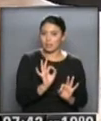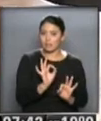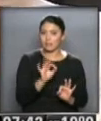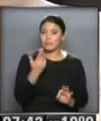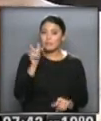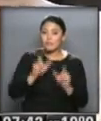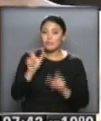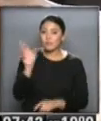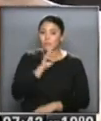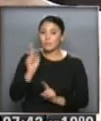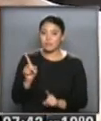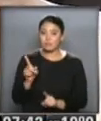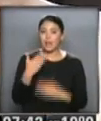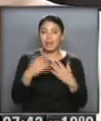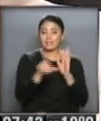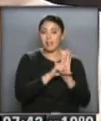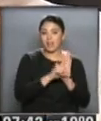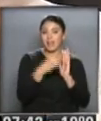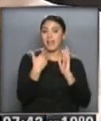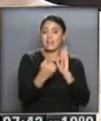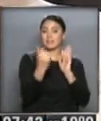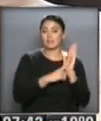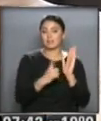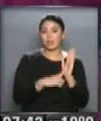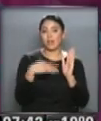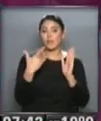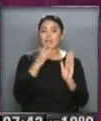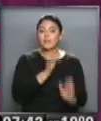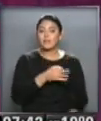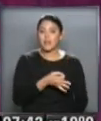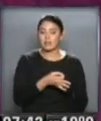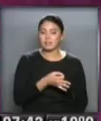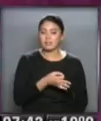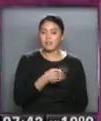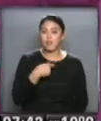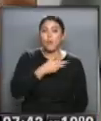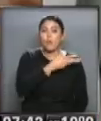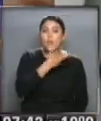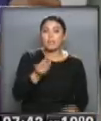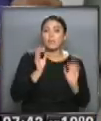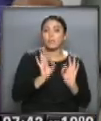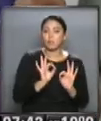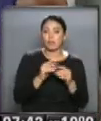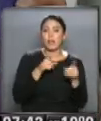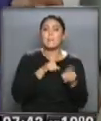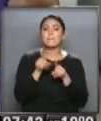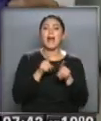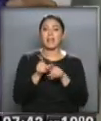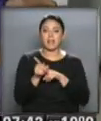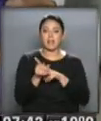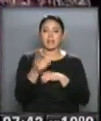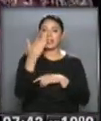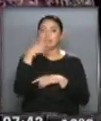la sanción de esta ley y la reglamentación, uno va a poder saber de qué cantidad de parejas estábamos hablando que